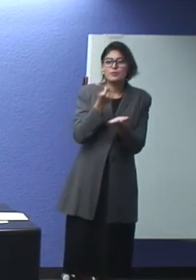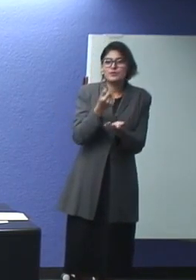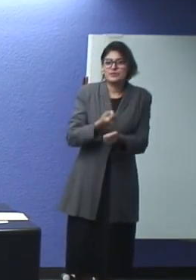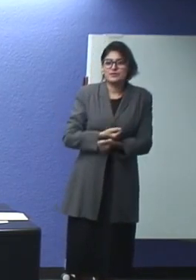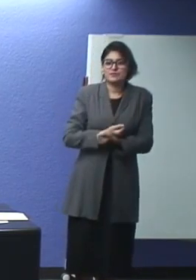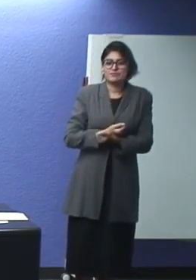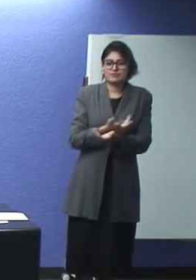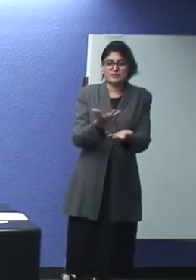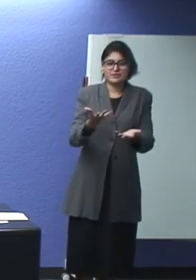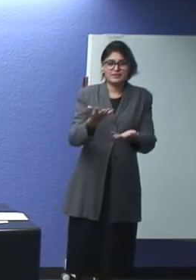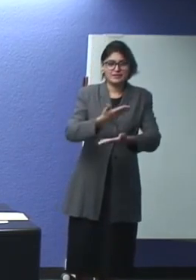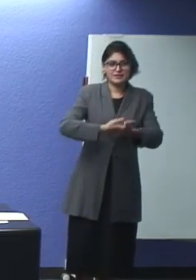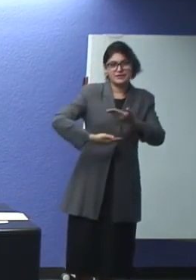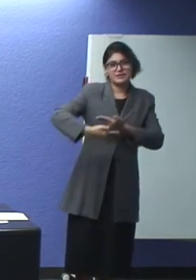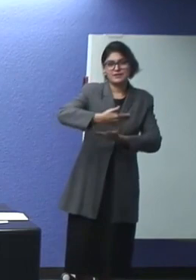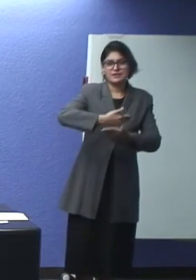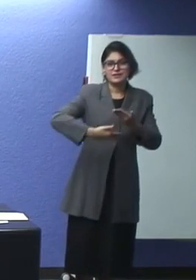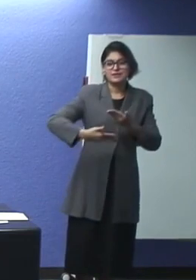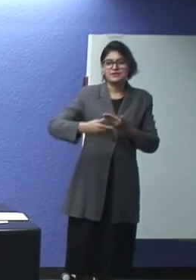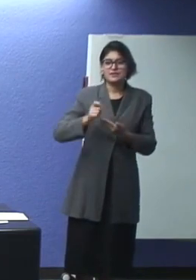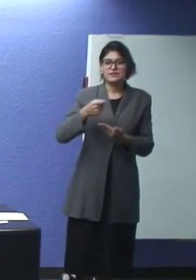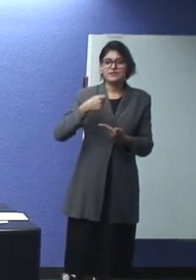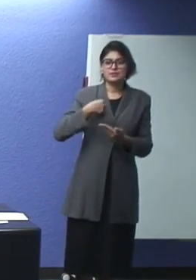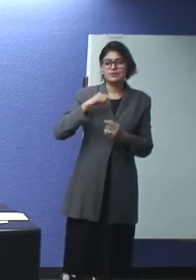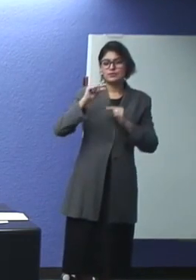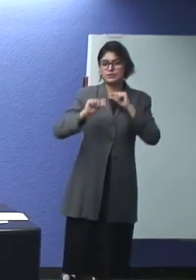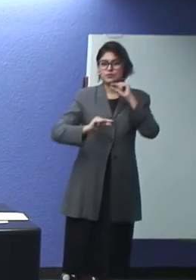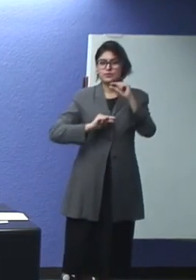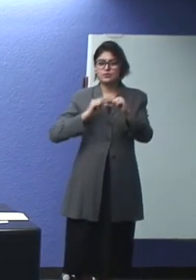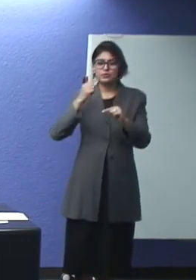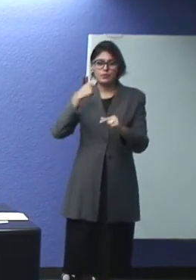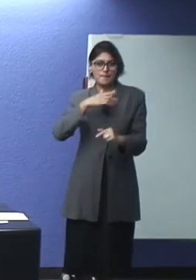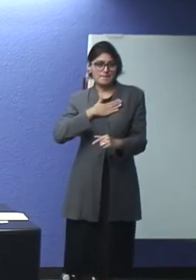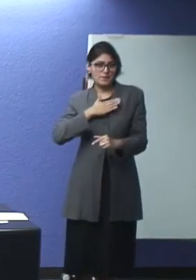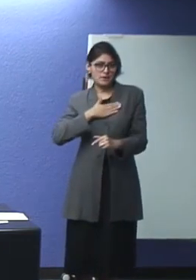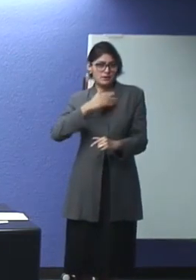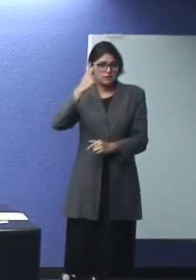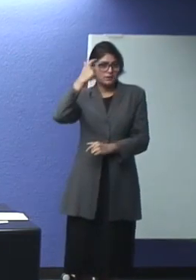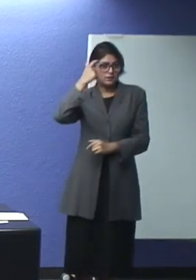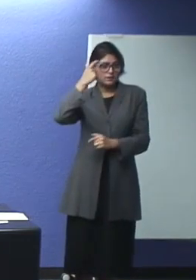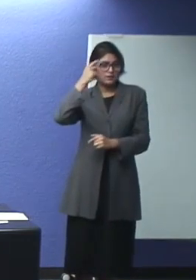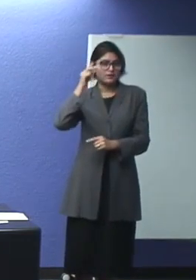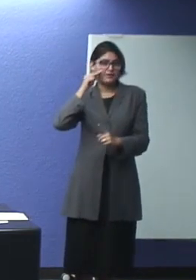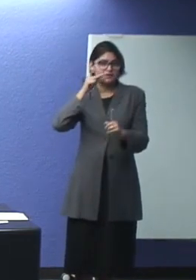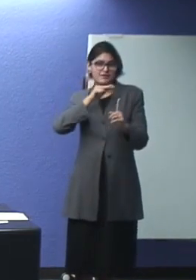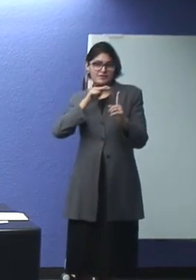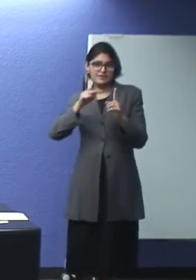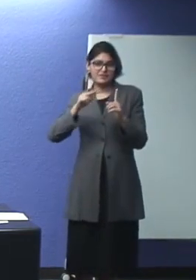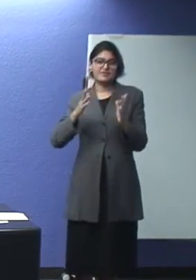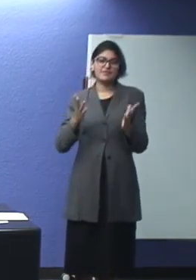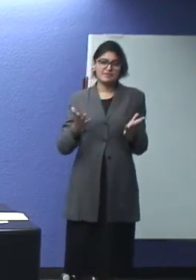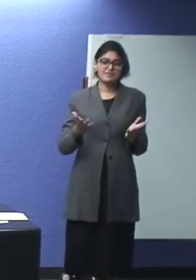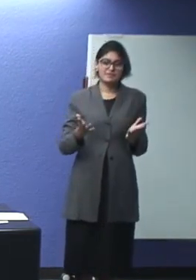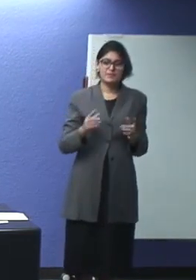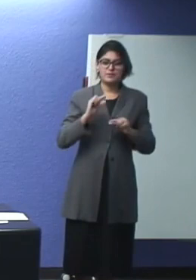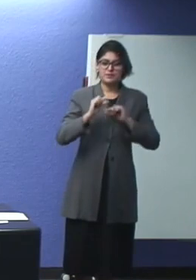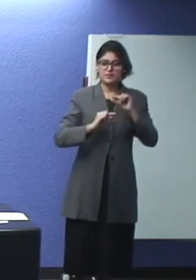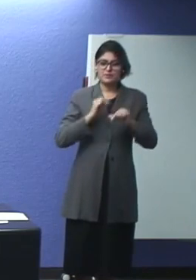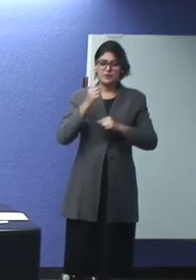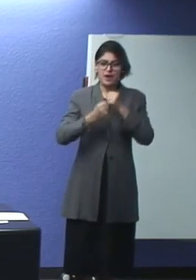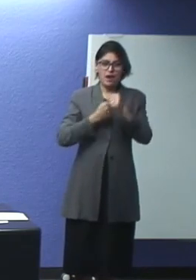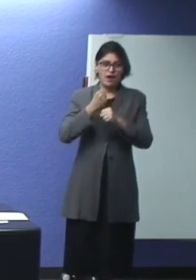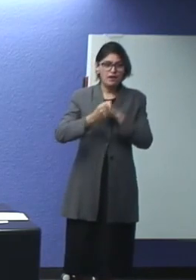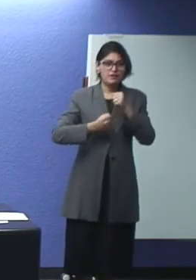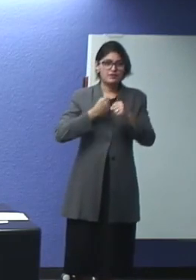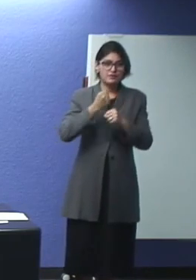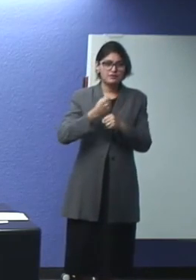visión que se me ha ido construyendo a lo largo de los años. Y con esta ponencia yo quisiera hablar un poco de